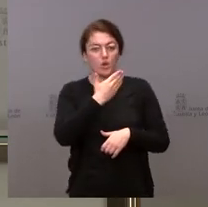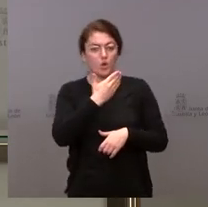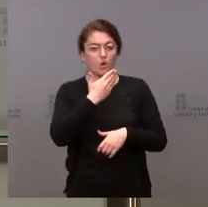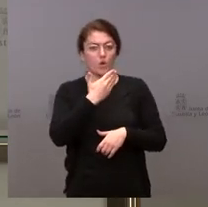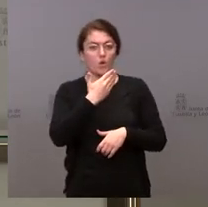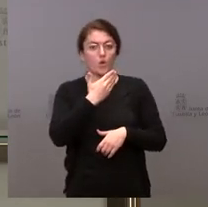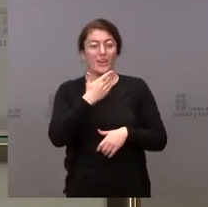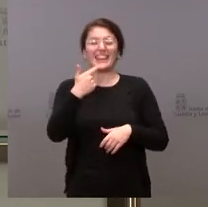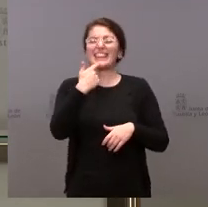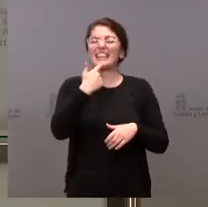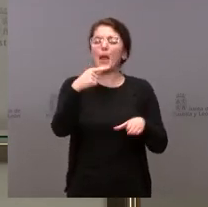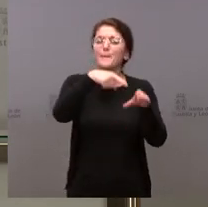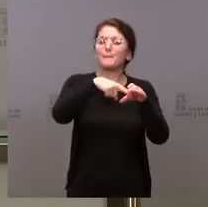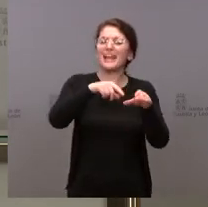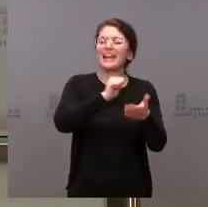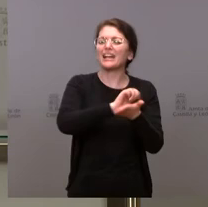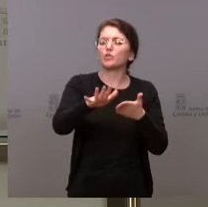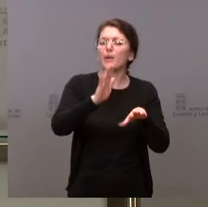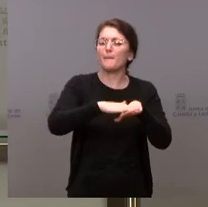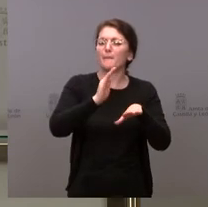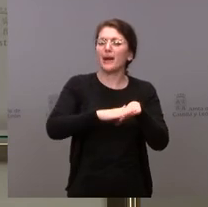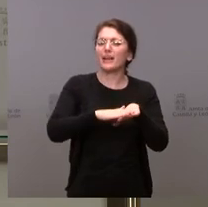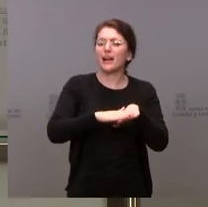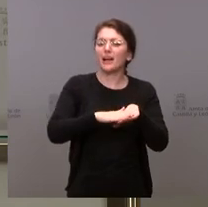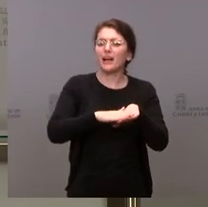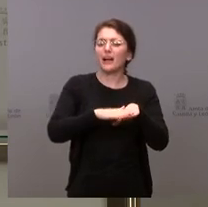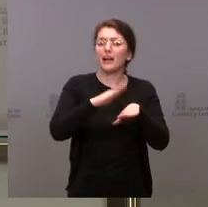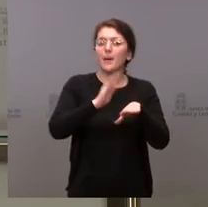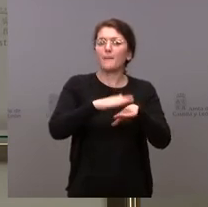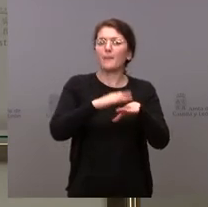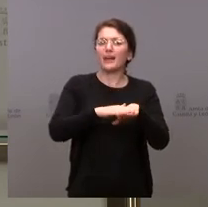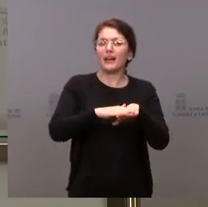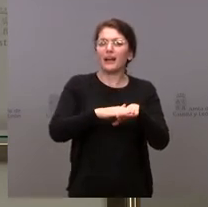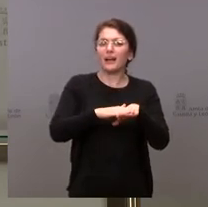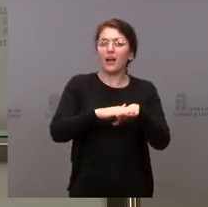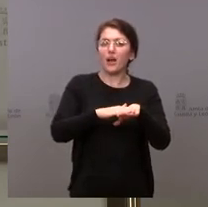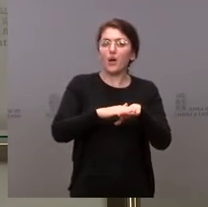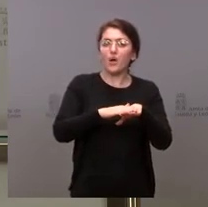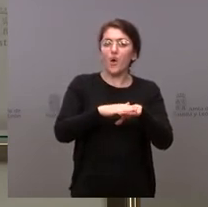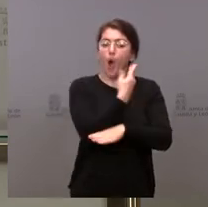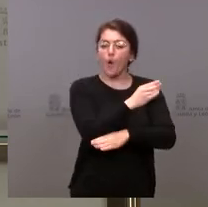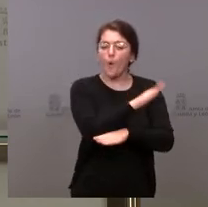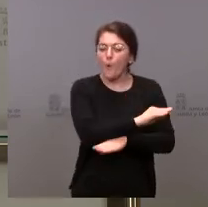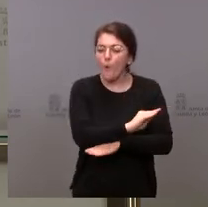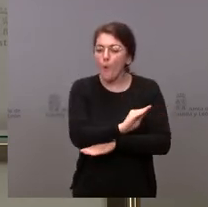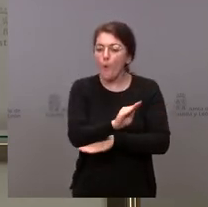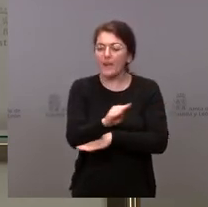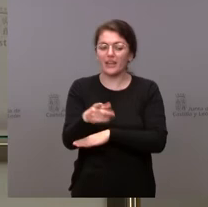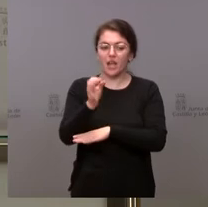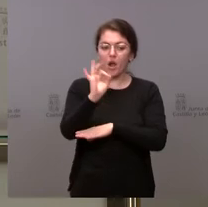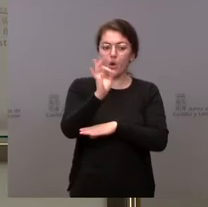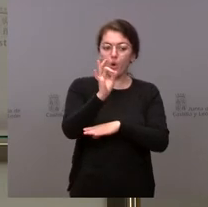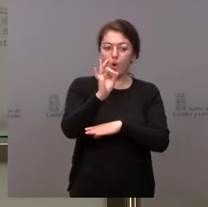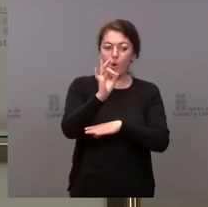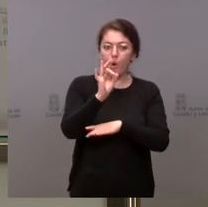plazas educativos educativos educativas se sabe si se va a contar con las guarderías si va a ser personal de la junta que tenga que